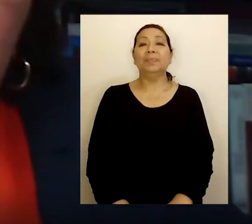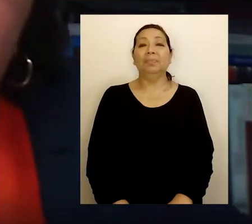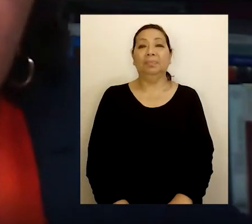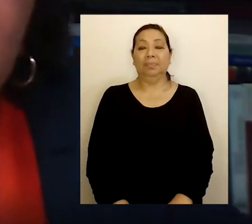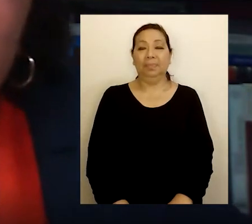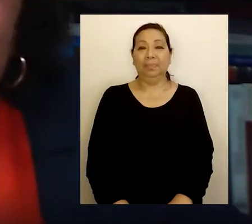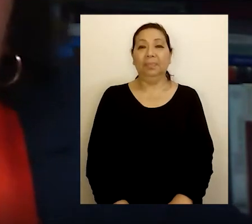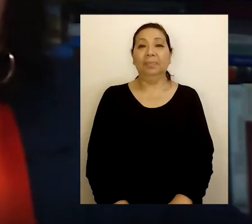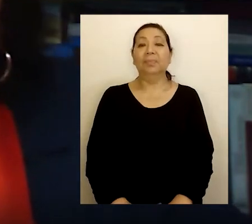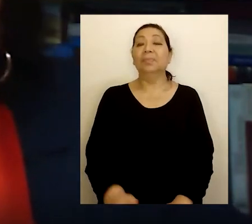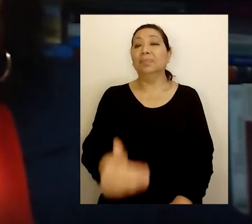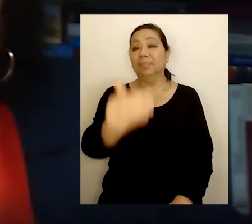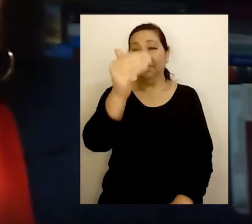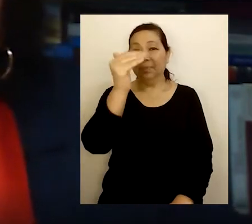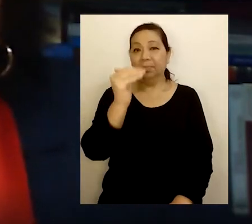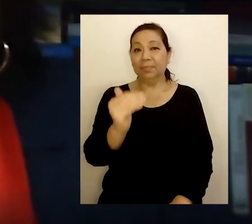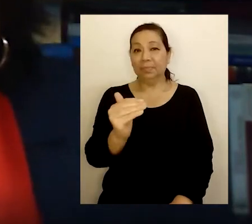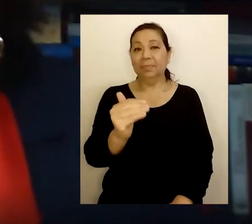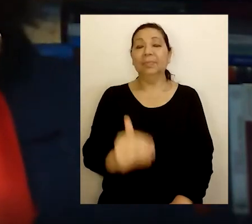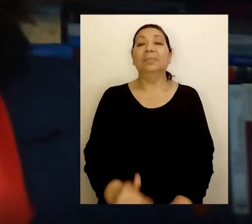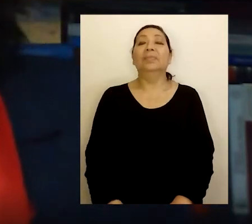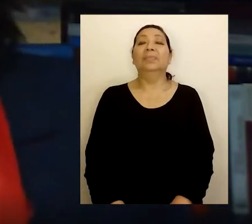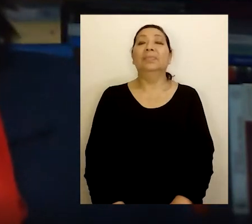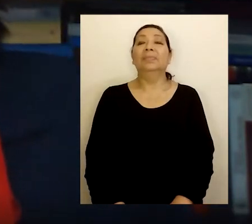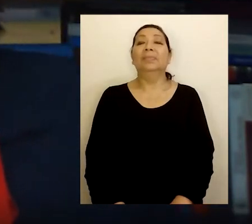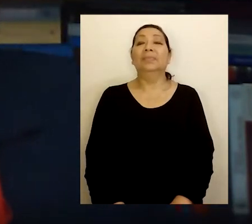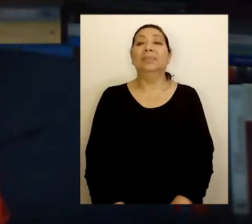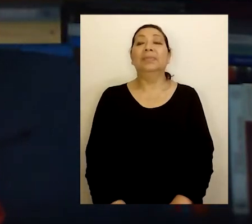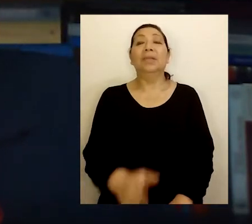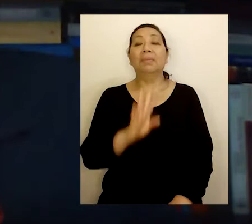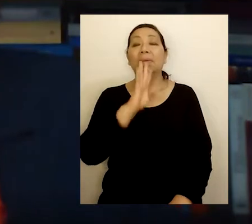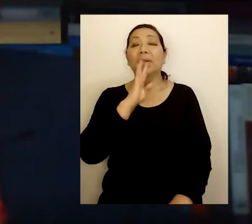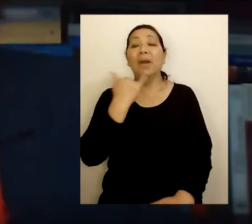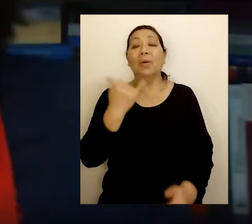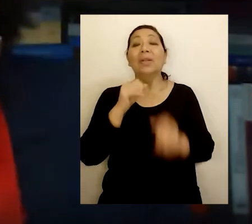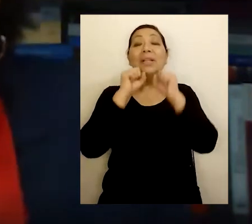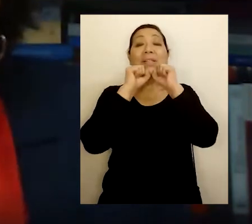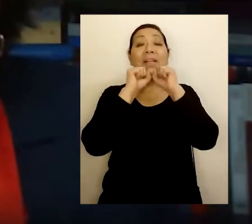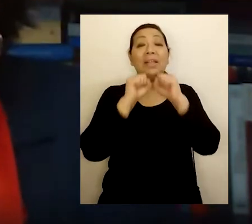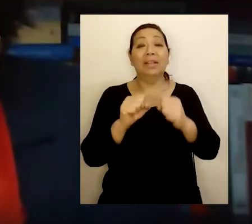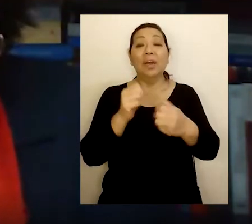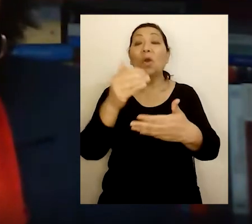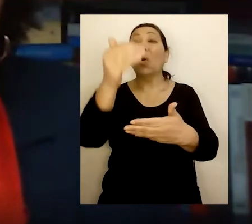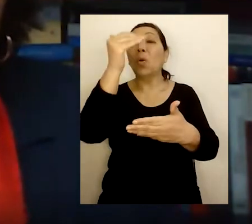De cuenta, secretario relator de la siguiente causa.